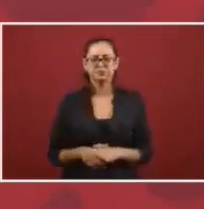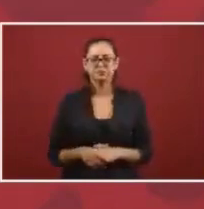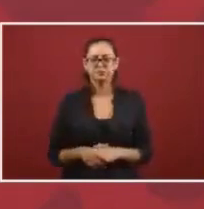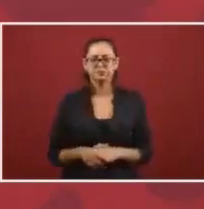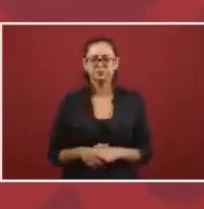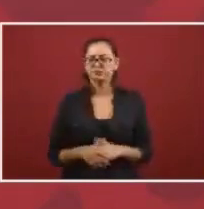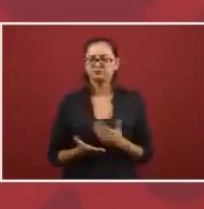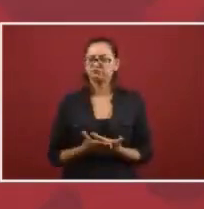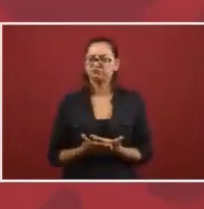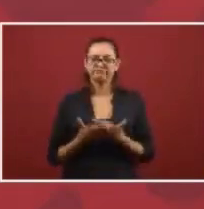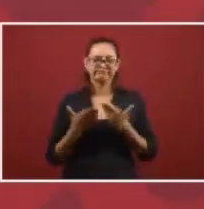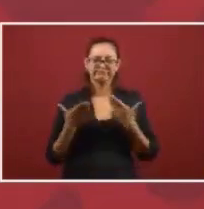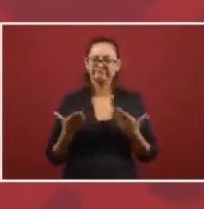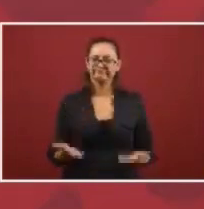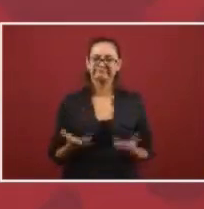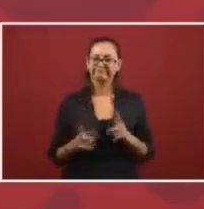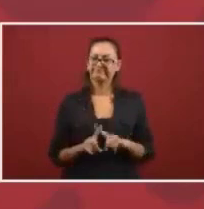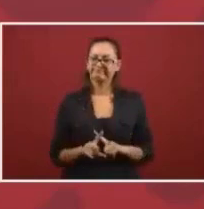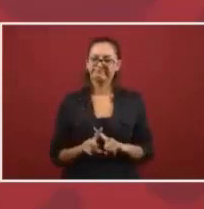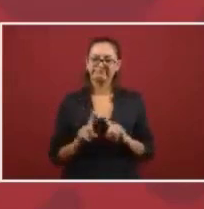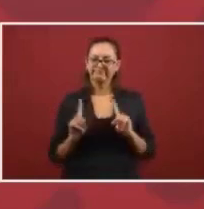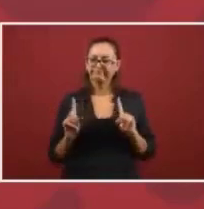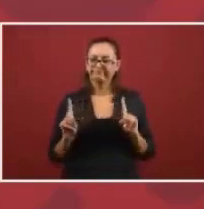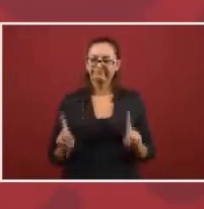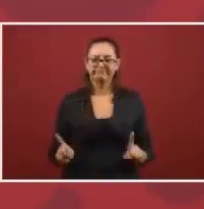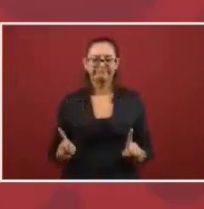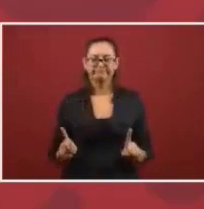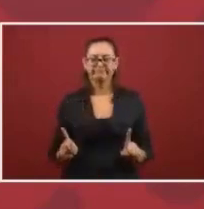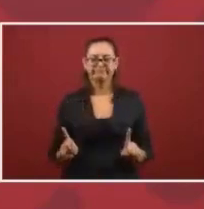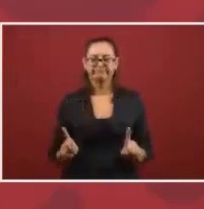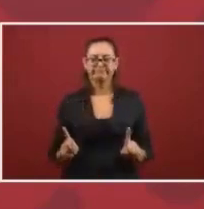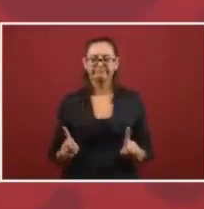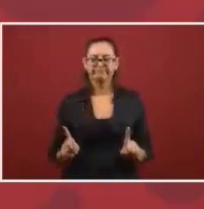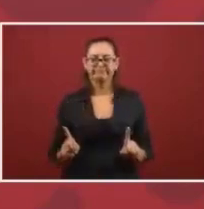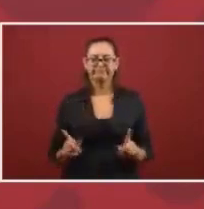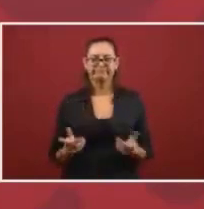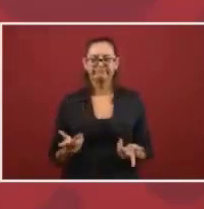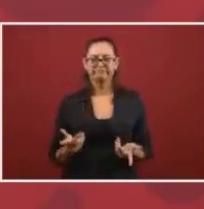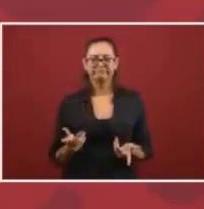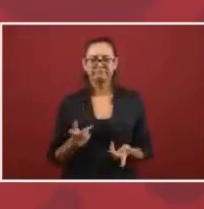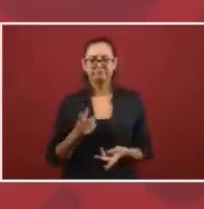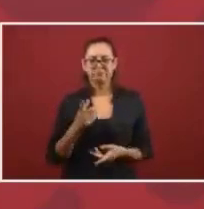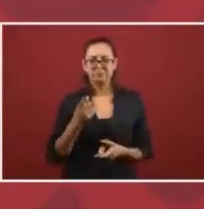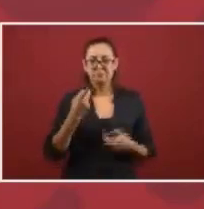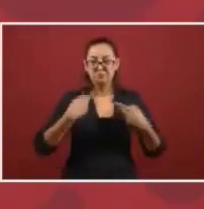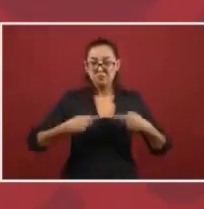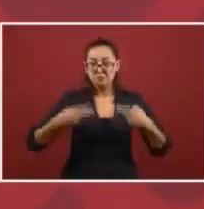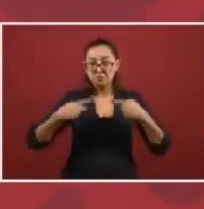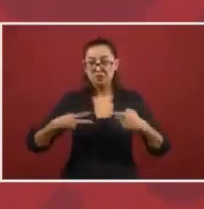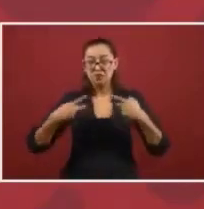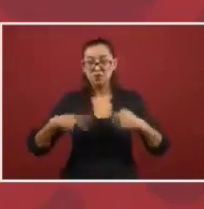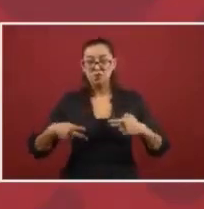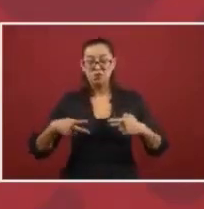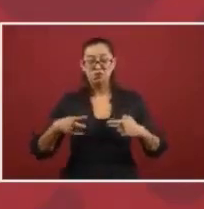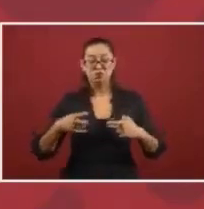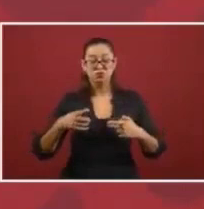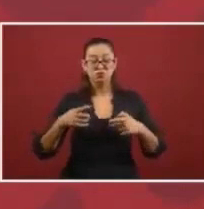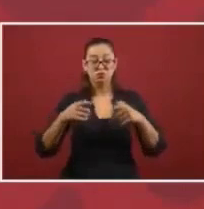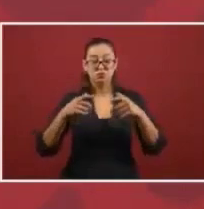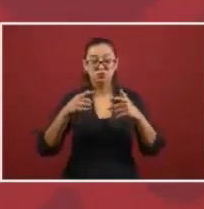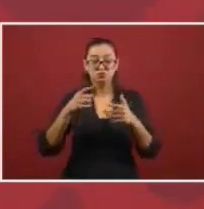no ayudan tienes es solamente piensan